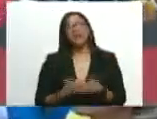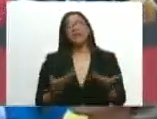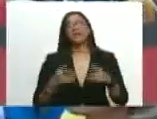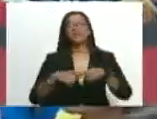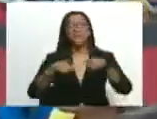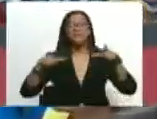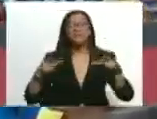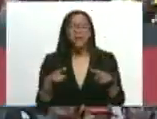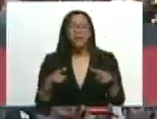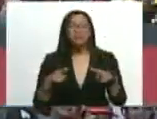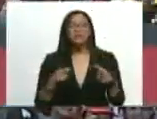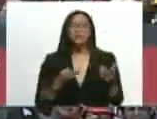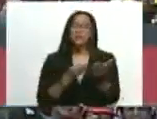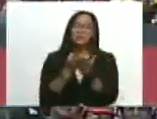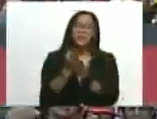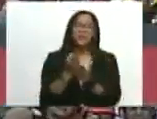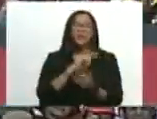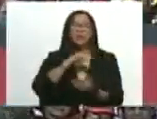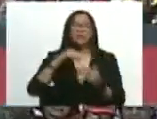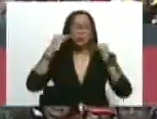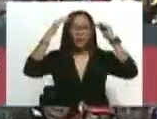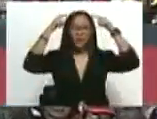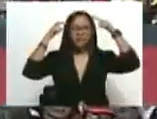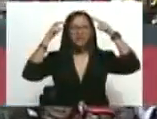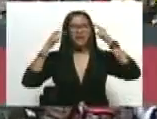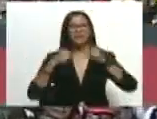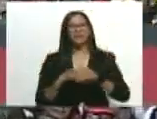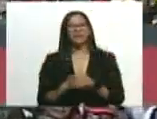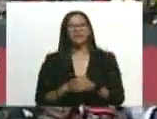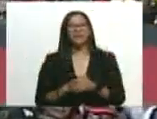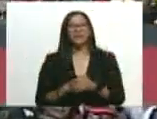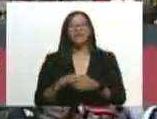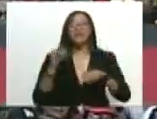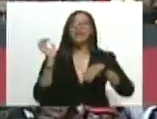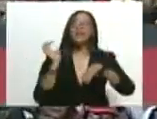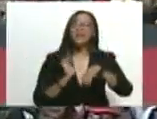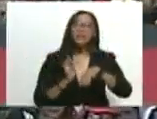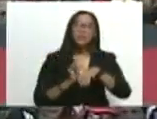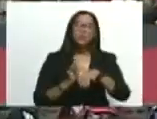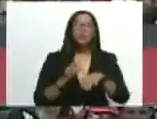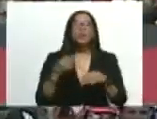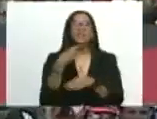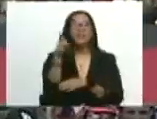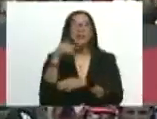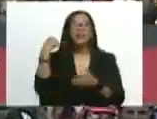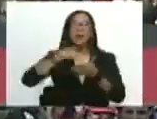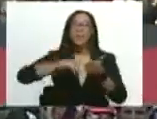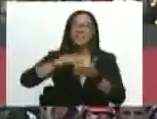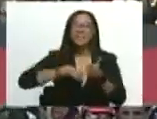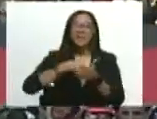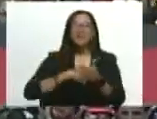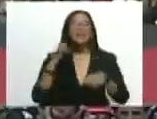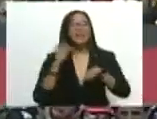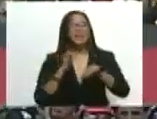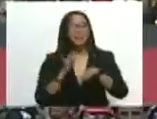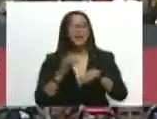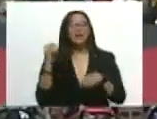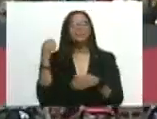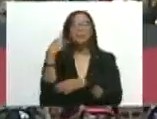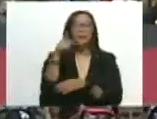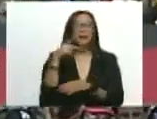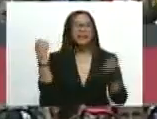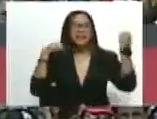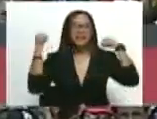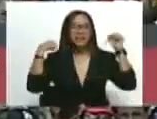de nuestro comandante Hugo Chávez le tocó a esta parroquia combativa le tocó a esta parroquia Rebelde